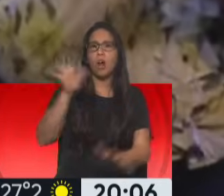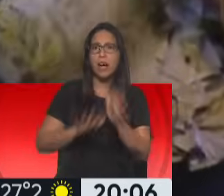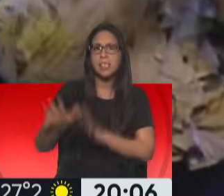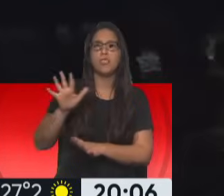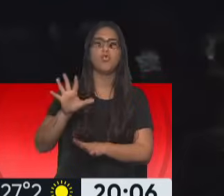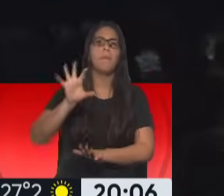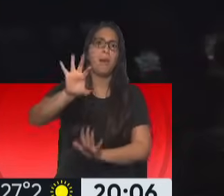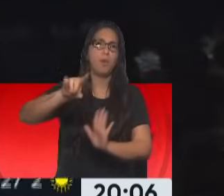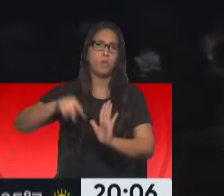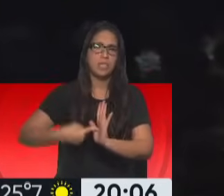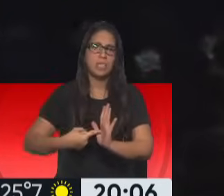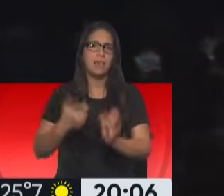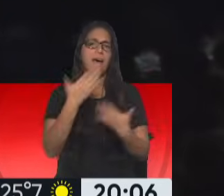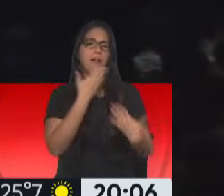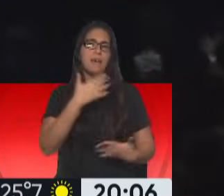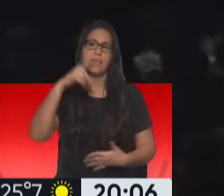Seba.